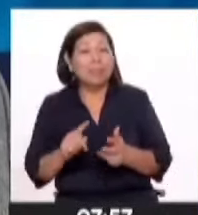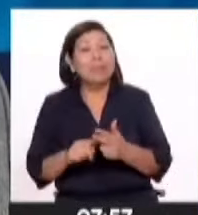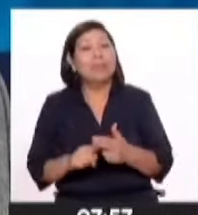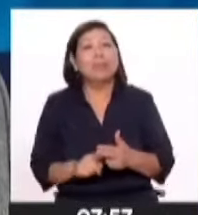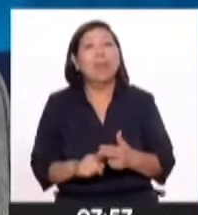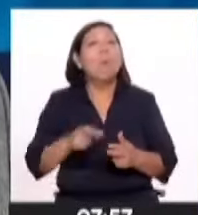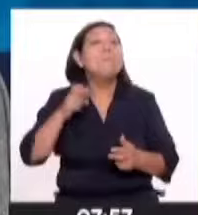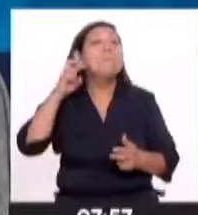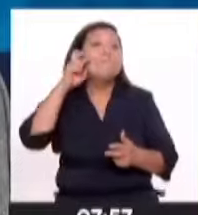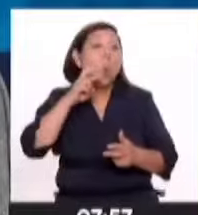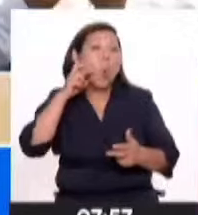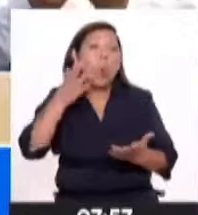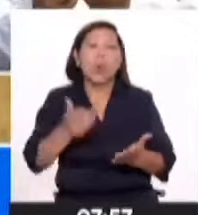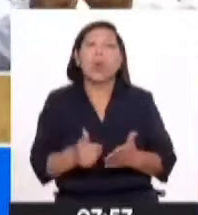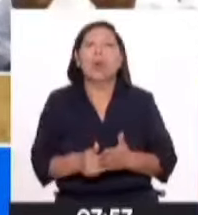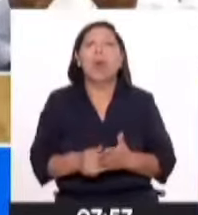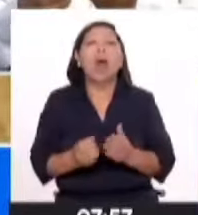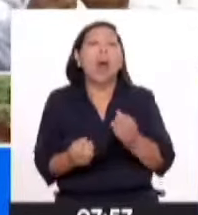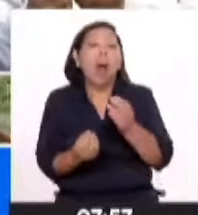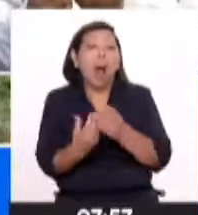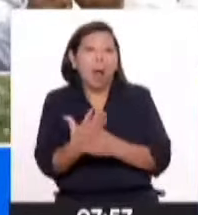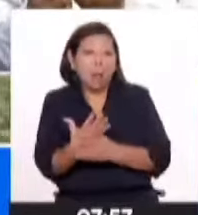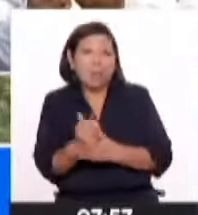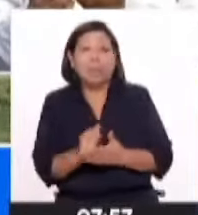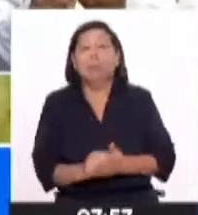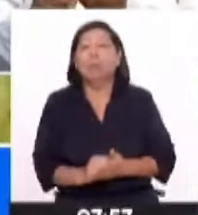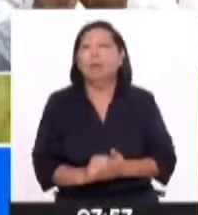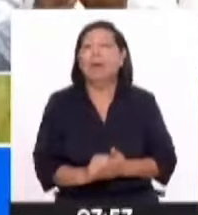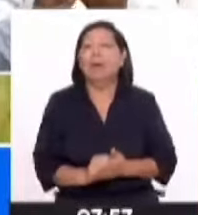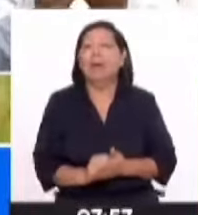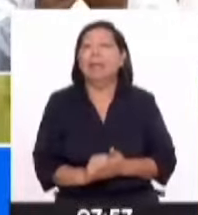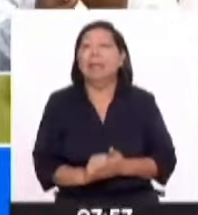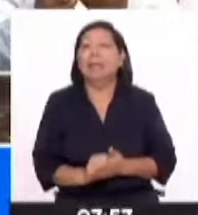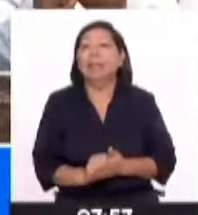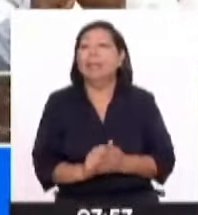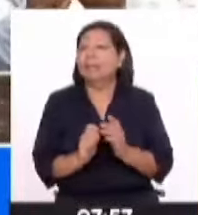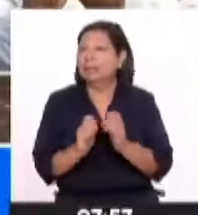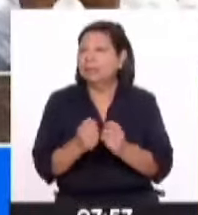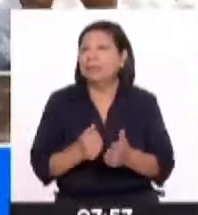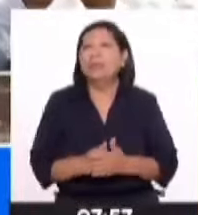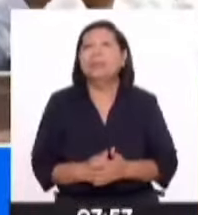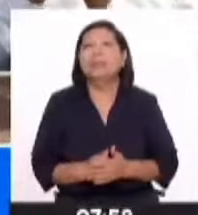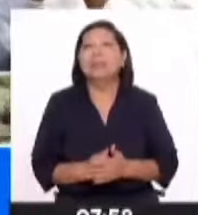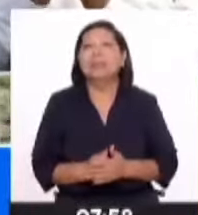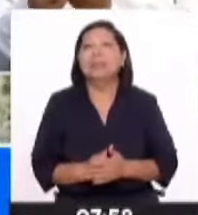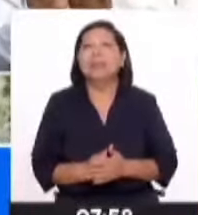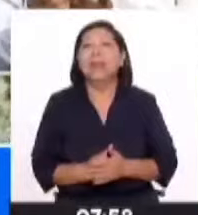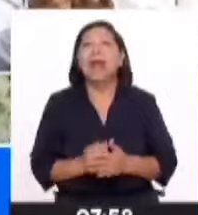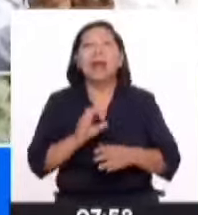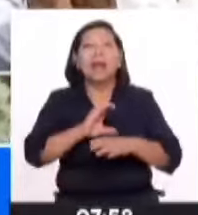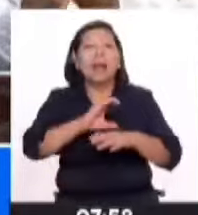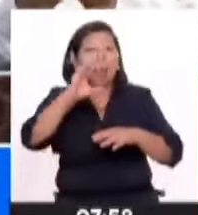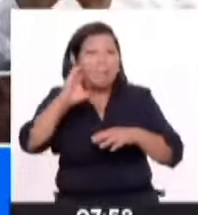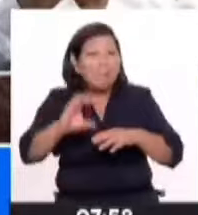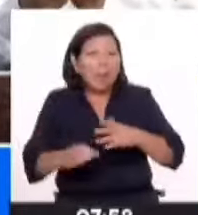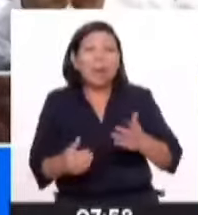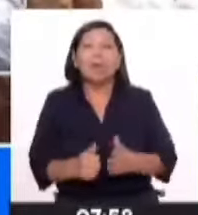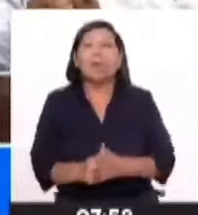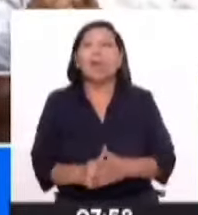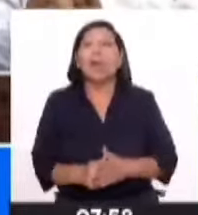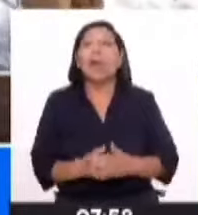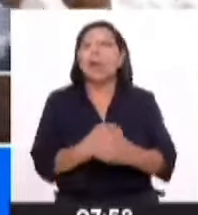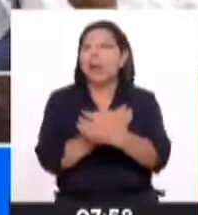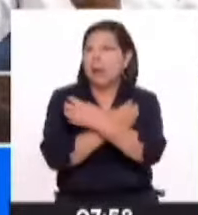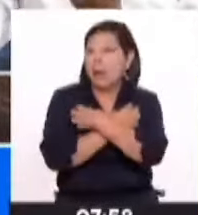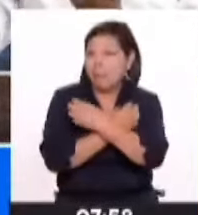en Puno, en Arequipa, el último que se ha entregado, en Cajamarca, en